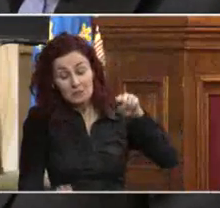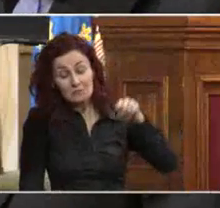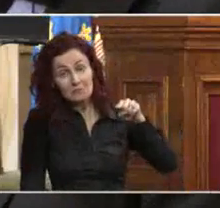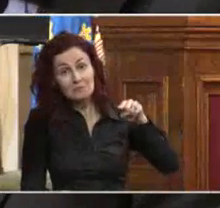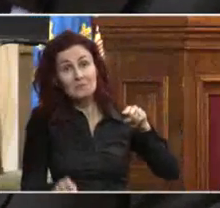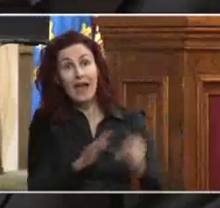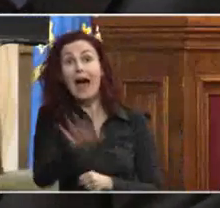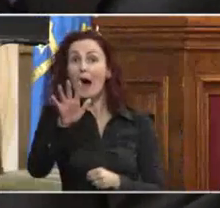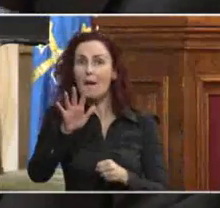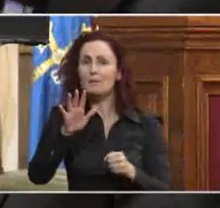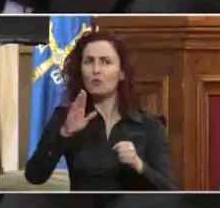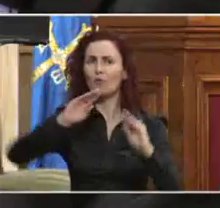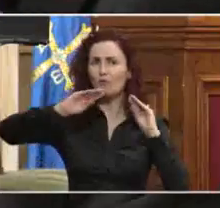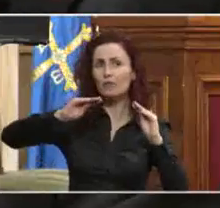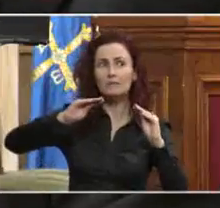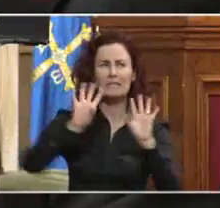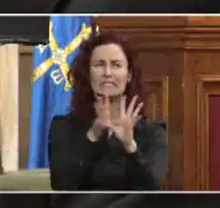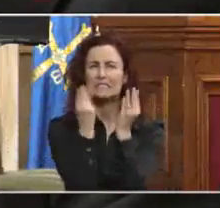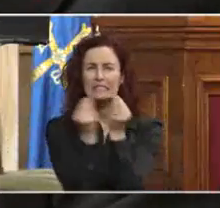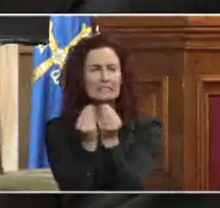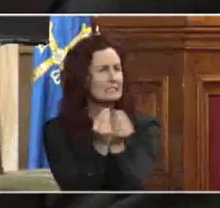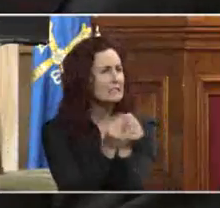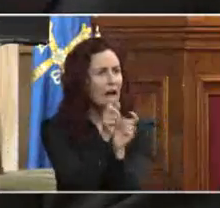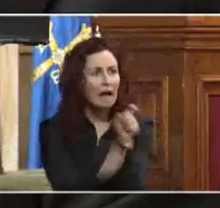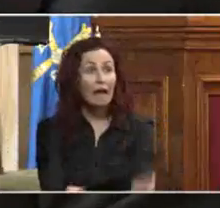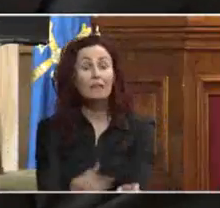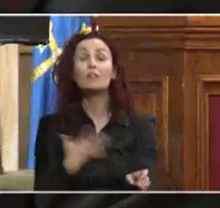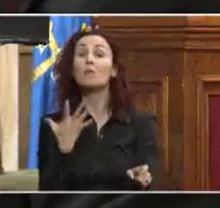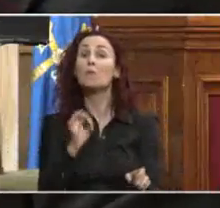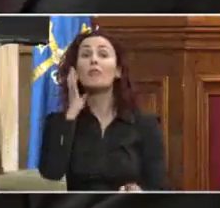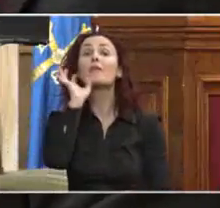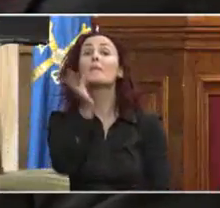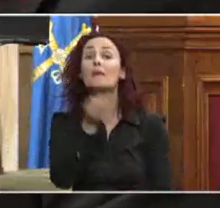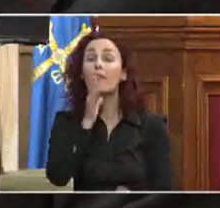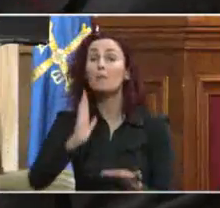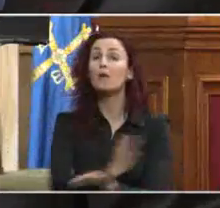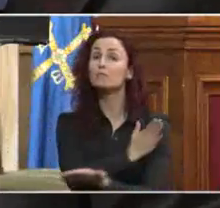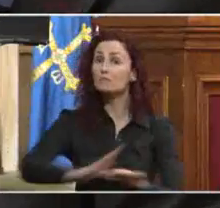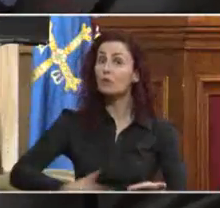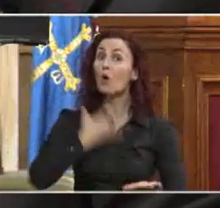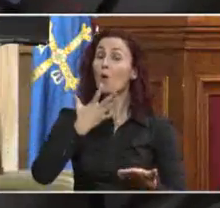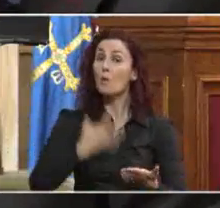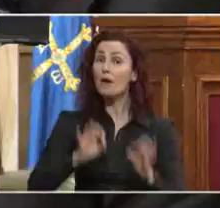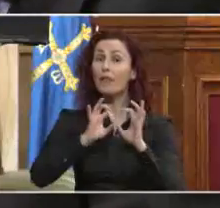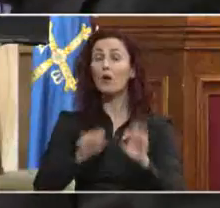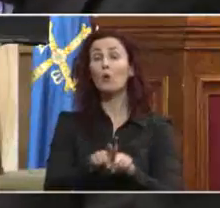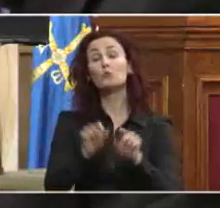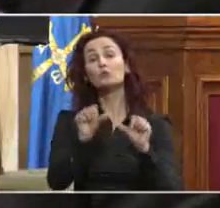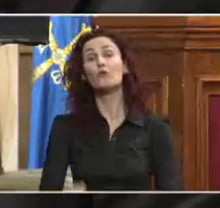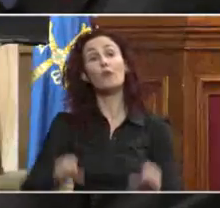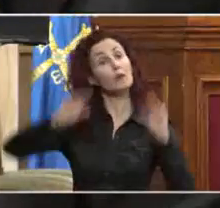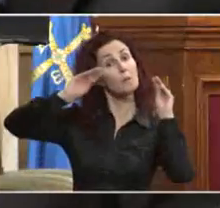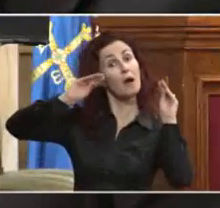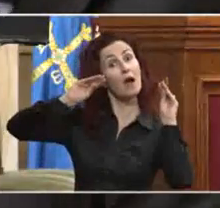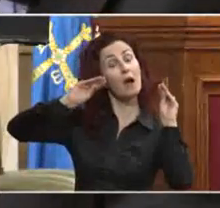completamente académico, pero sin embargo está abarrotado de gente, y a lo mejor es que efectivamente la distinción entre academia, entre lo académico y lo popular,